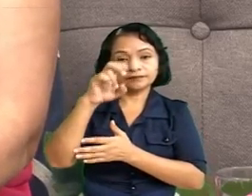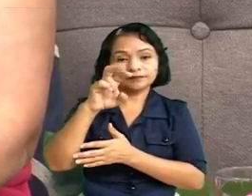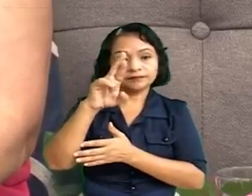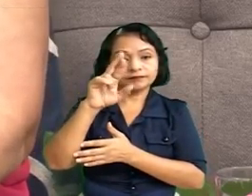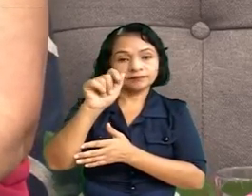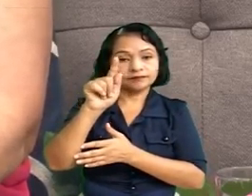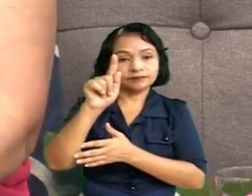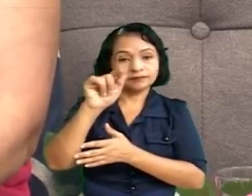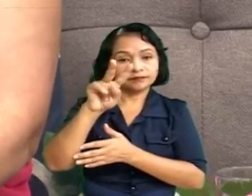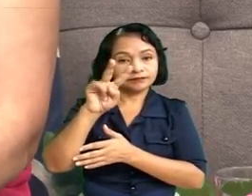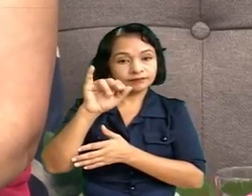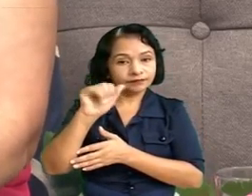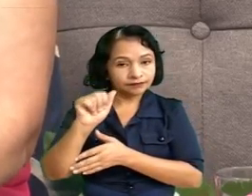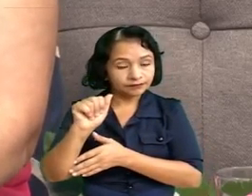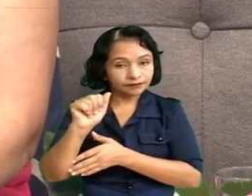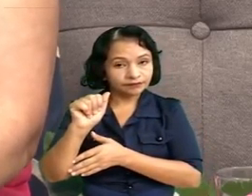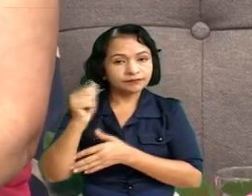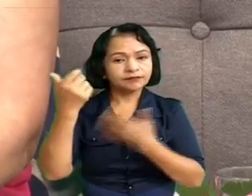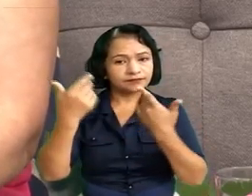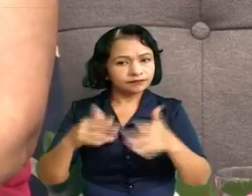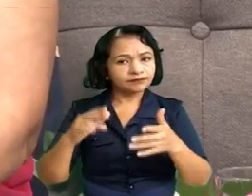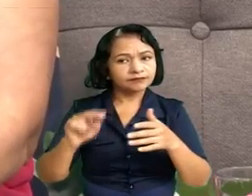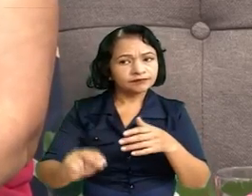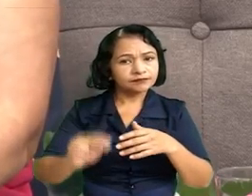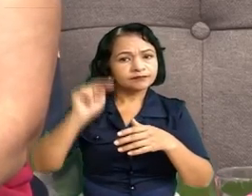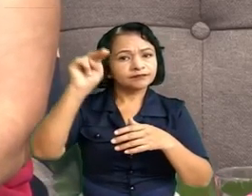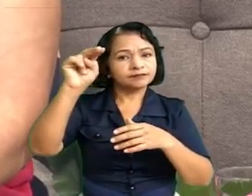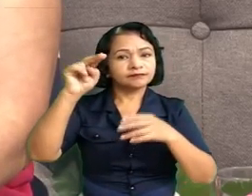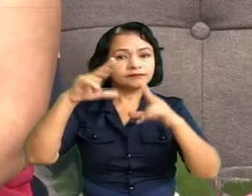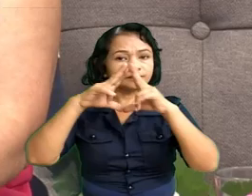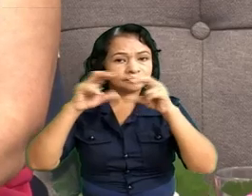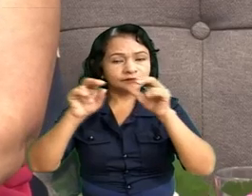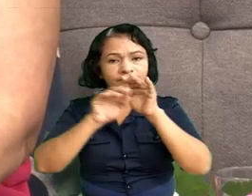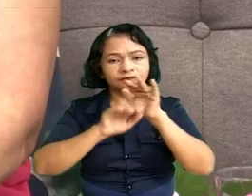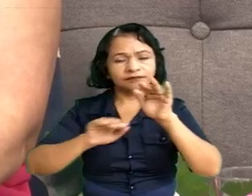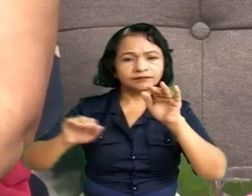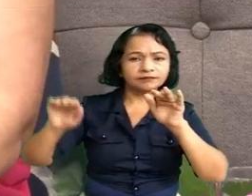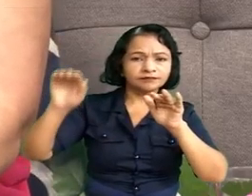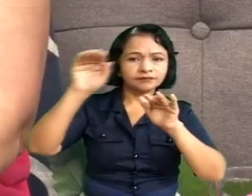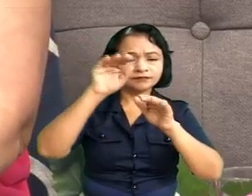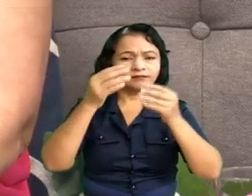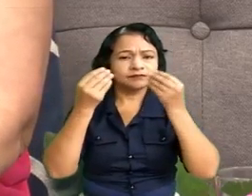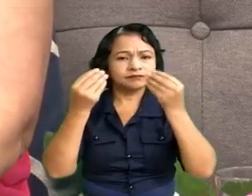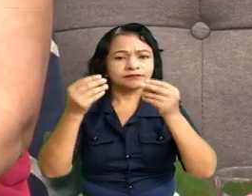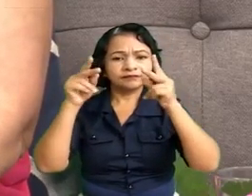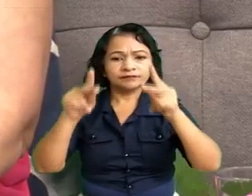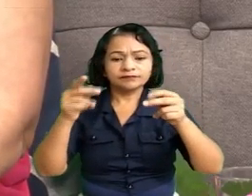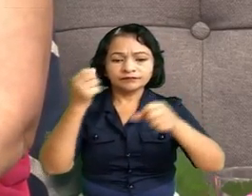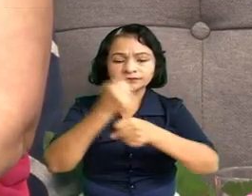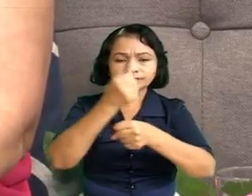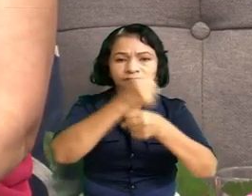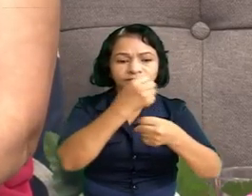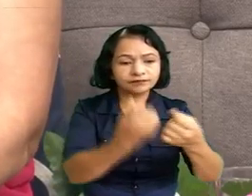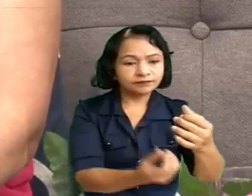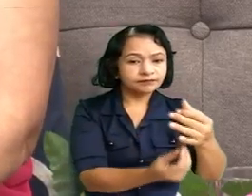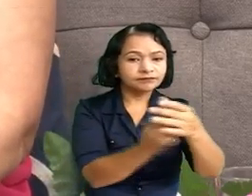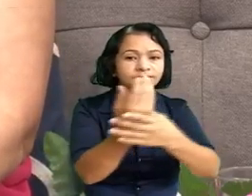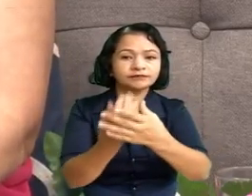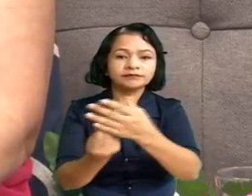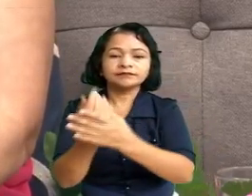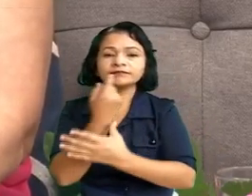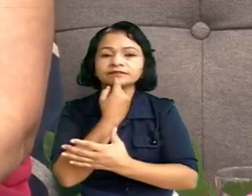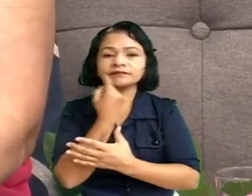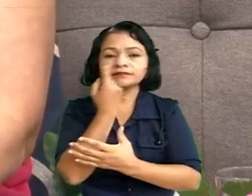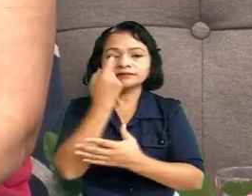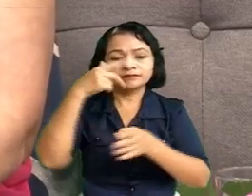base social en el norte de Nicaragua, donde estaba la mayor cantidad de producción agrícola en manos de